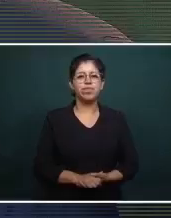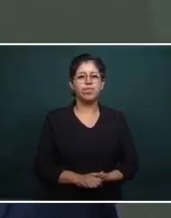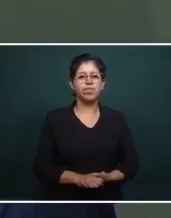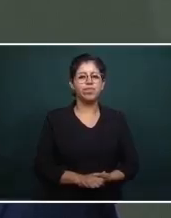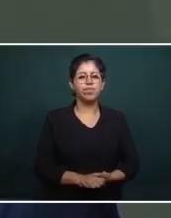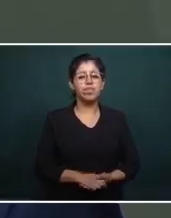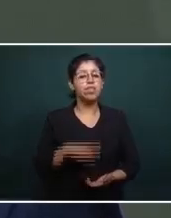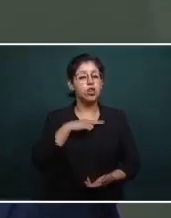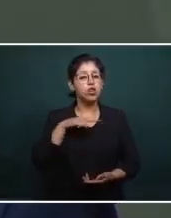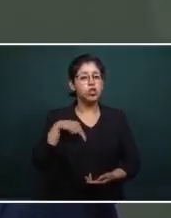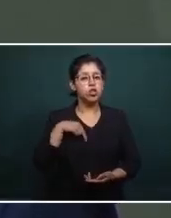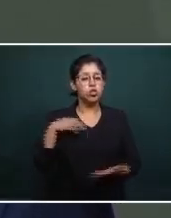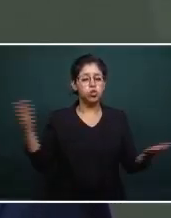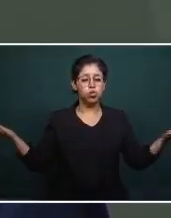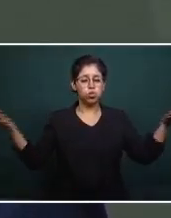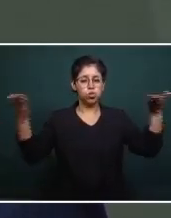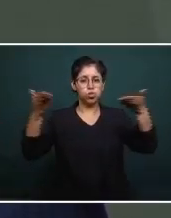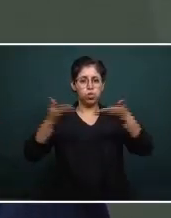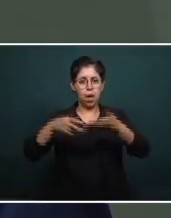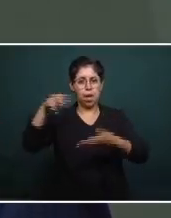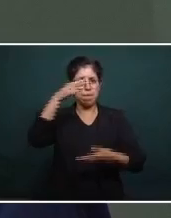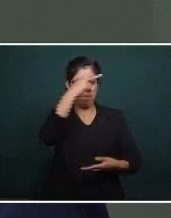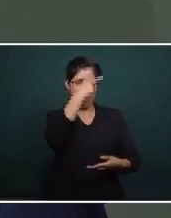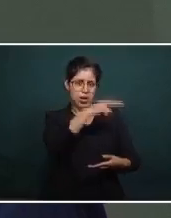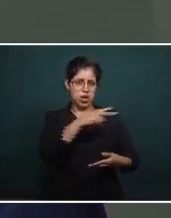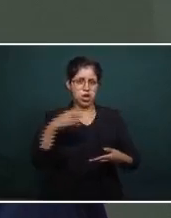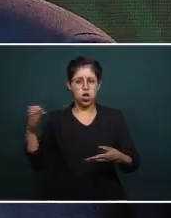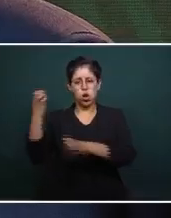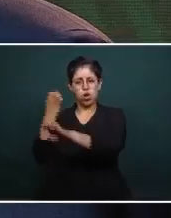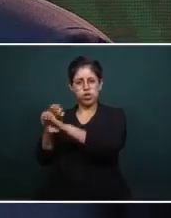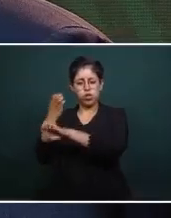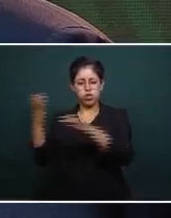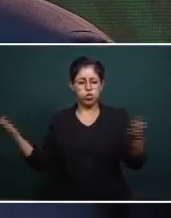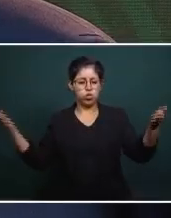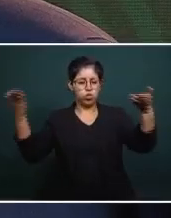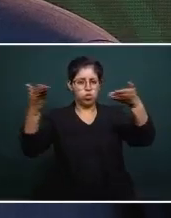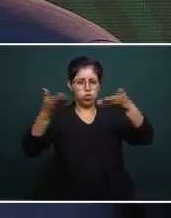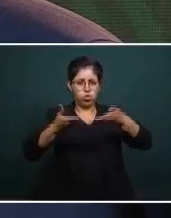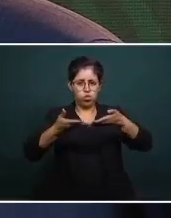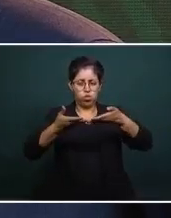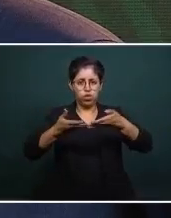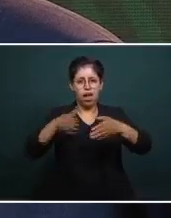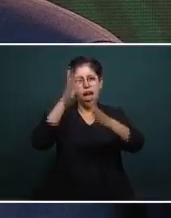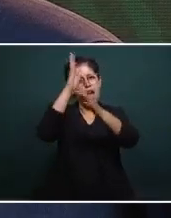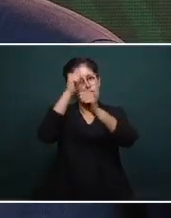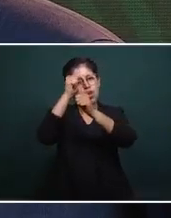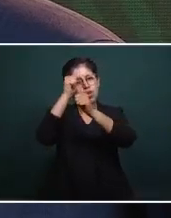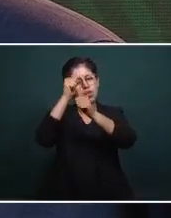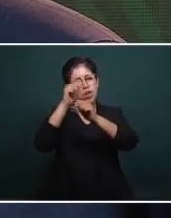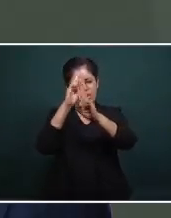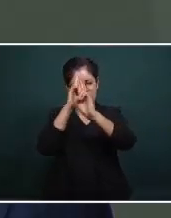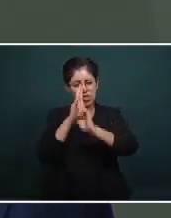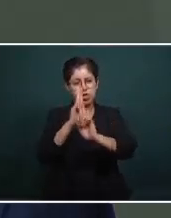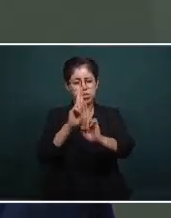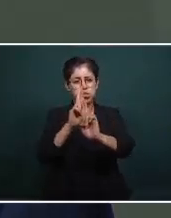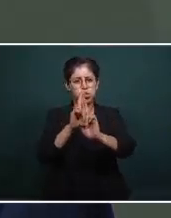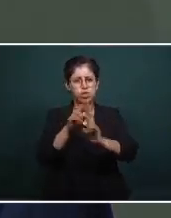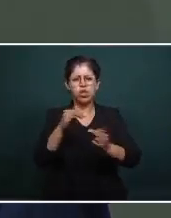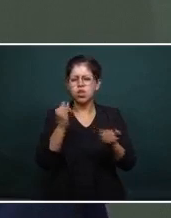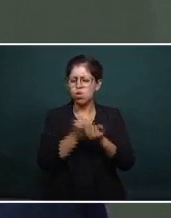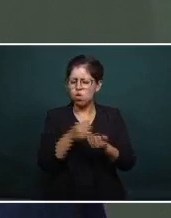Nosotros queremos una relación respetuosa con el gobierno de Estados Unidos y